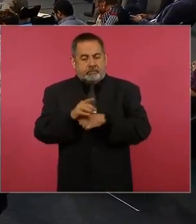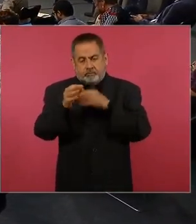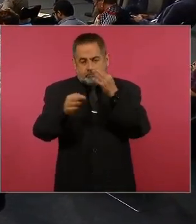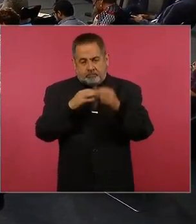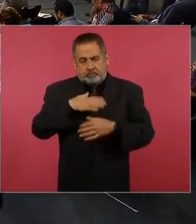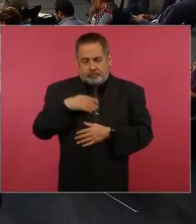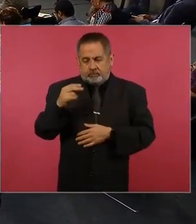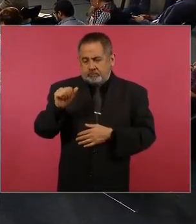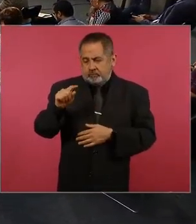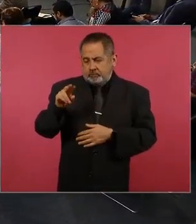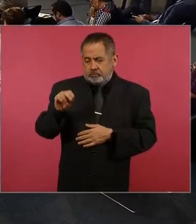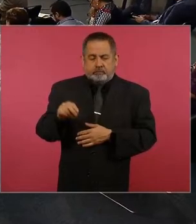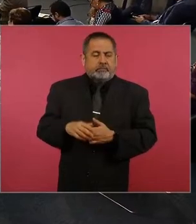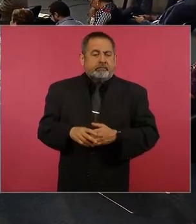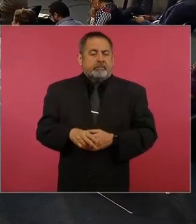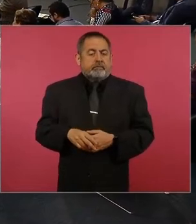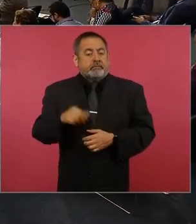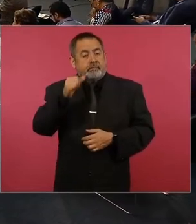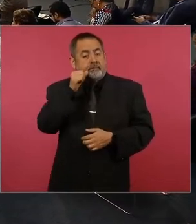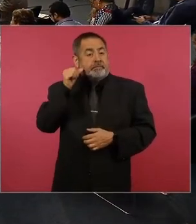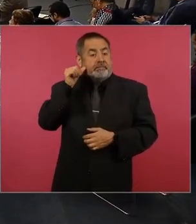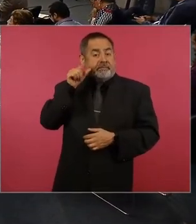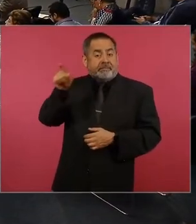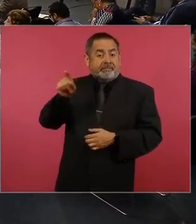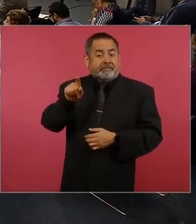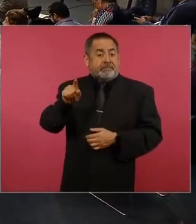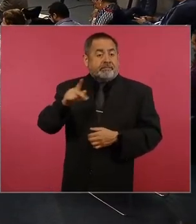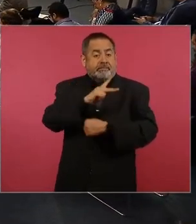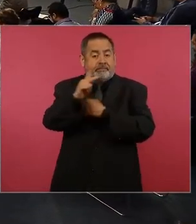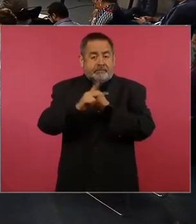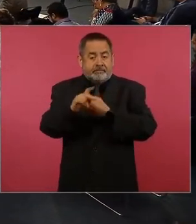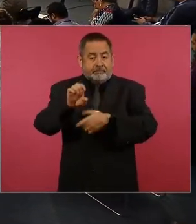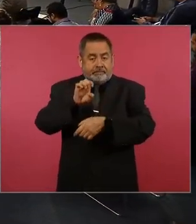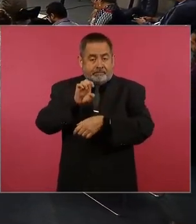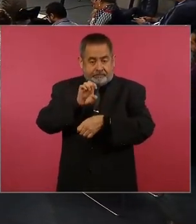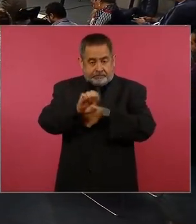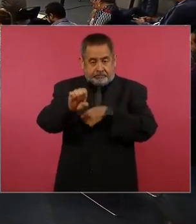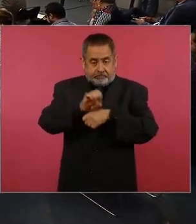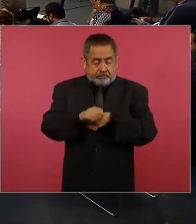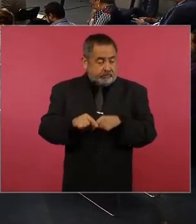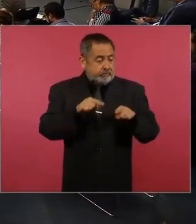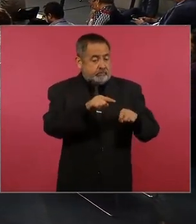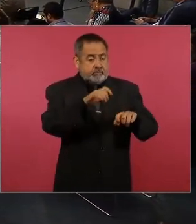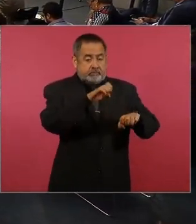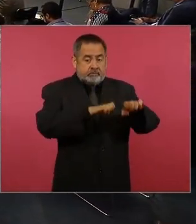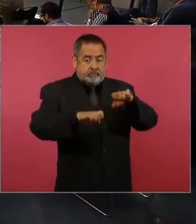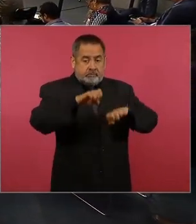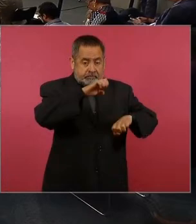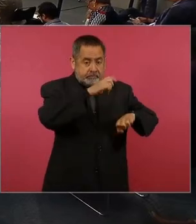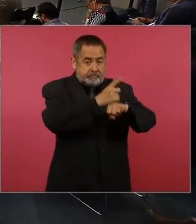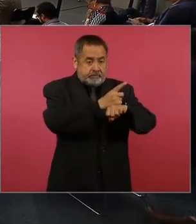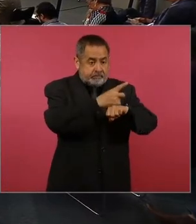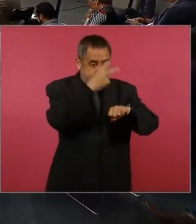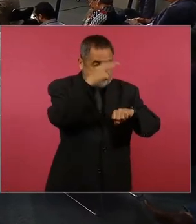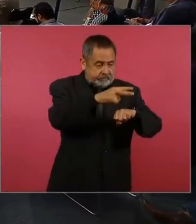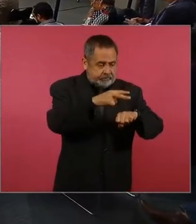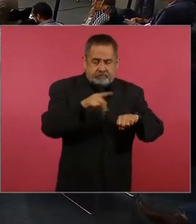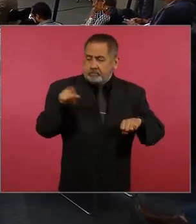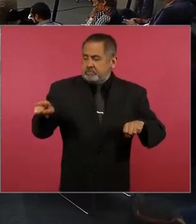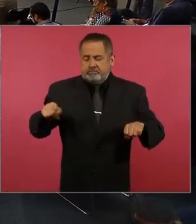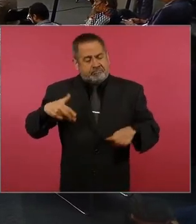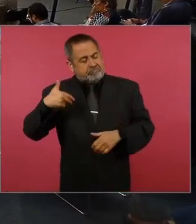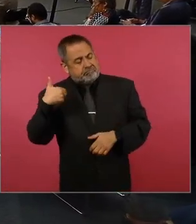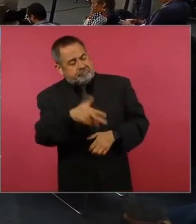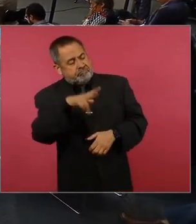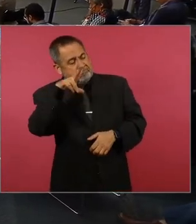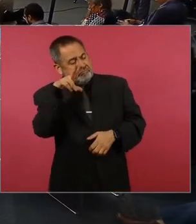la embajadora en Ecuador, Raquel Serur, fue declarada persona non grata en este país. Preguntarle por el